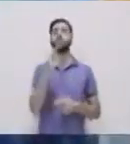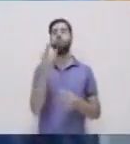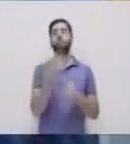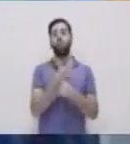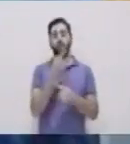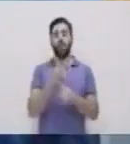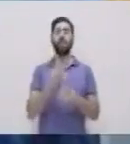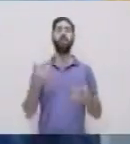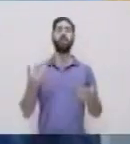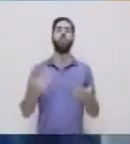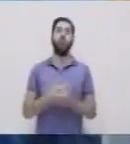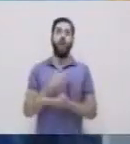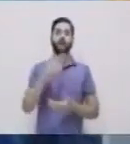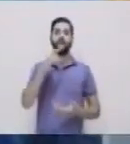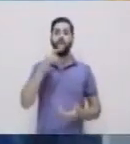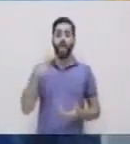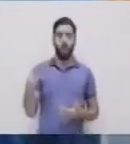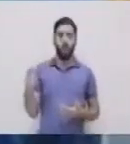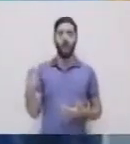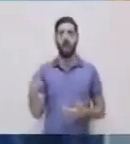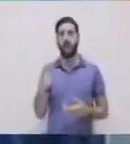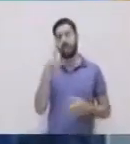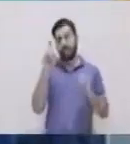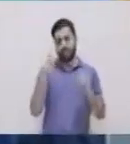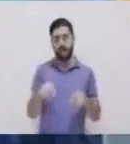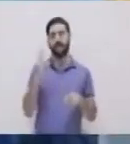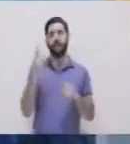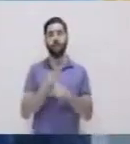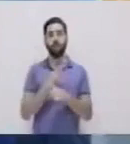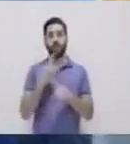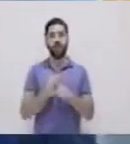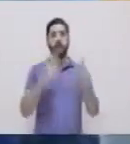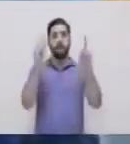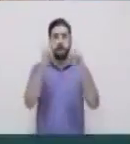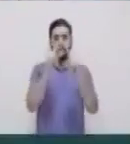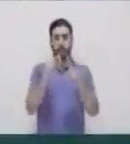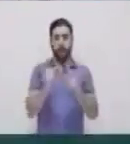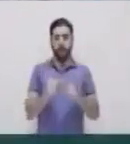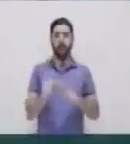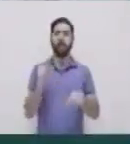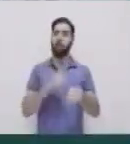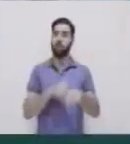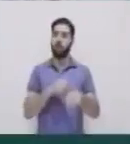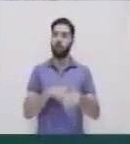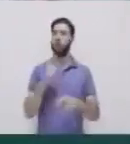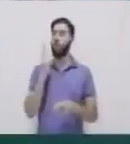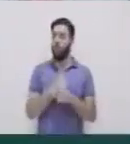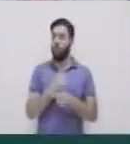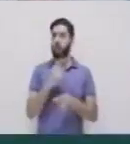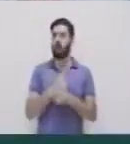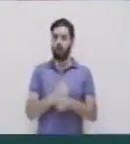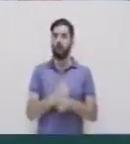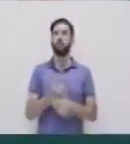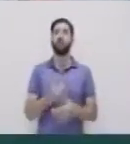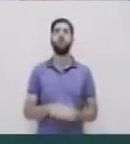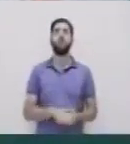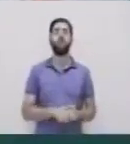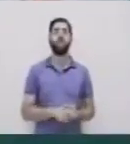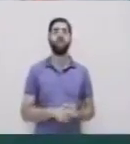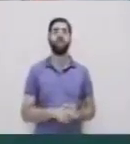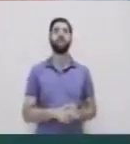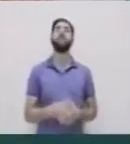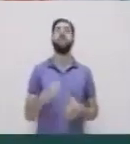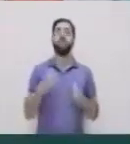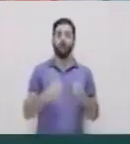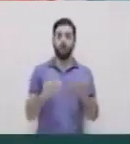utilizando un nuevo lenguaje y debemos de utilizar las palabras en el momento adecuado y en el contexto en el que estemos desenvolviendo. ¿Usted